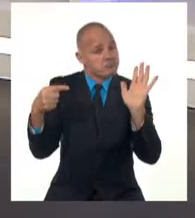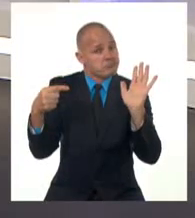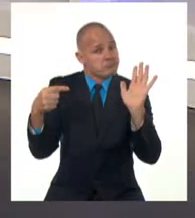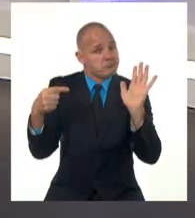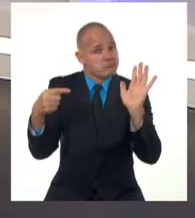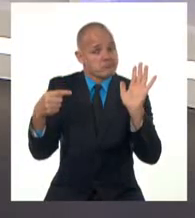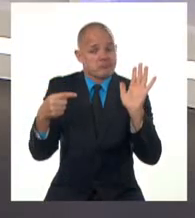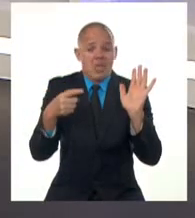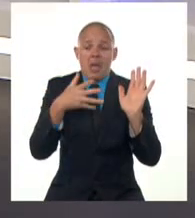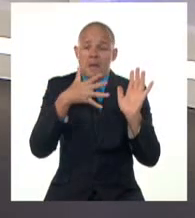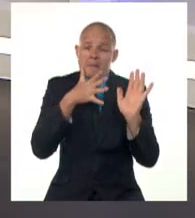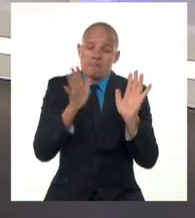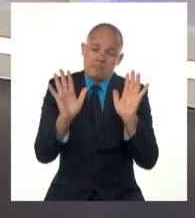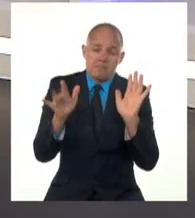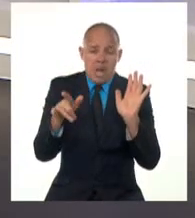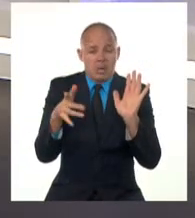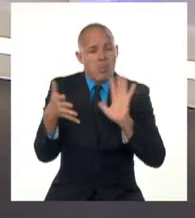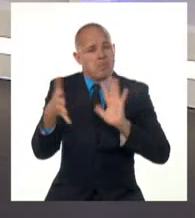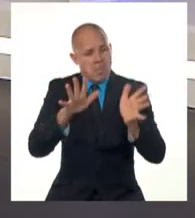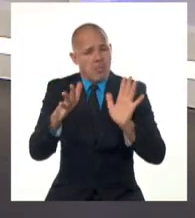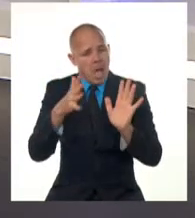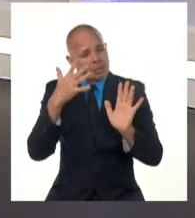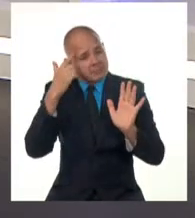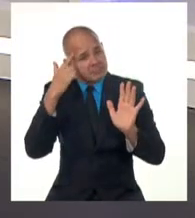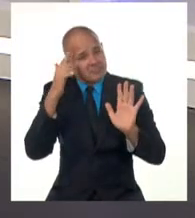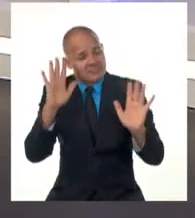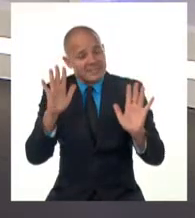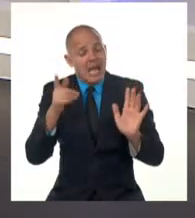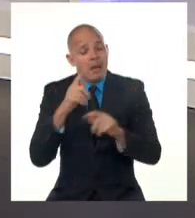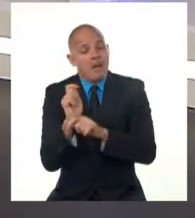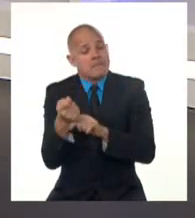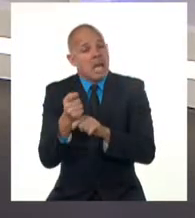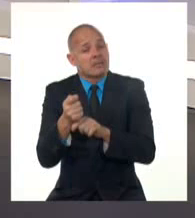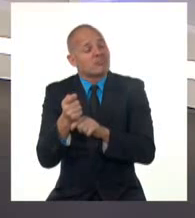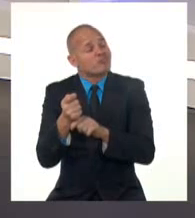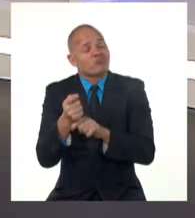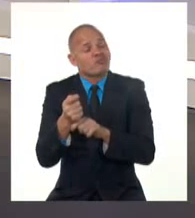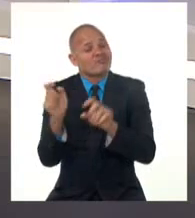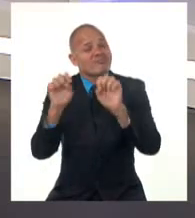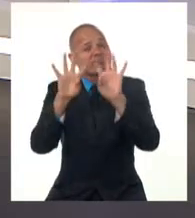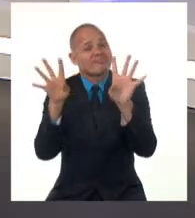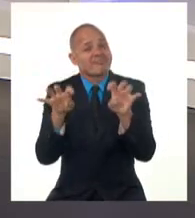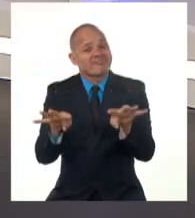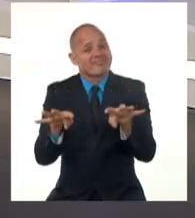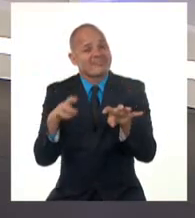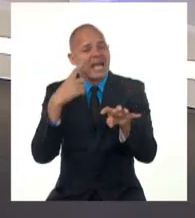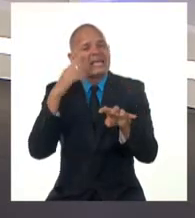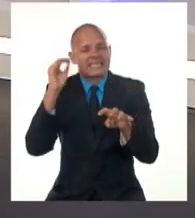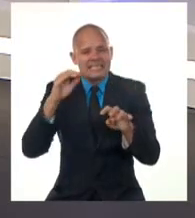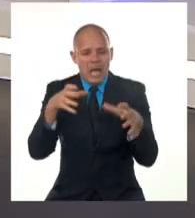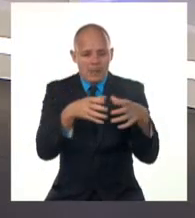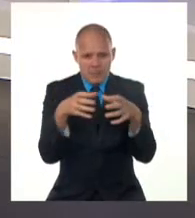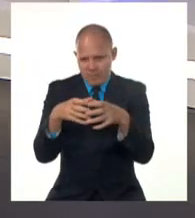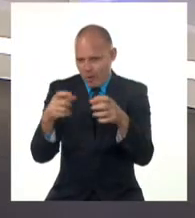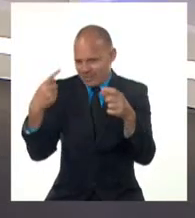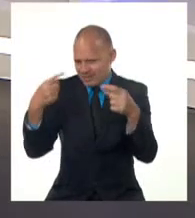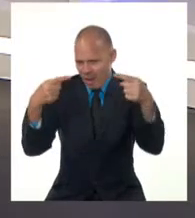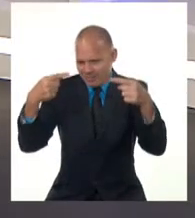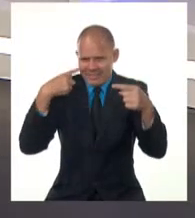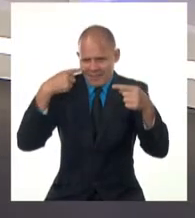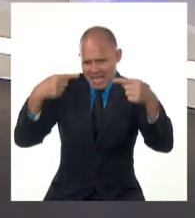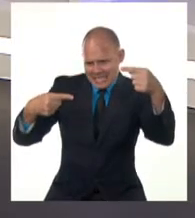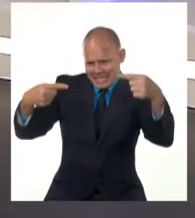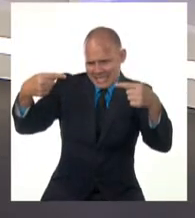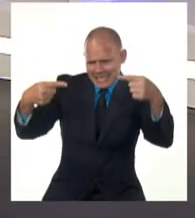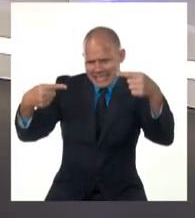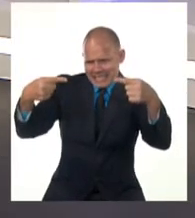cerca de la realidad, aunque en la pelota hay que esperar hasta el final. Tienes es cierto que razón. Hay dos equipos que ya están con la mitad del